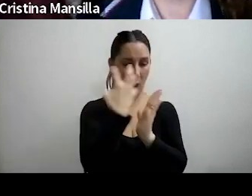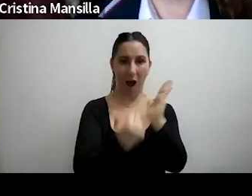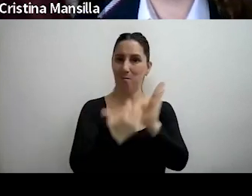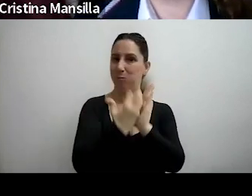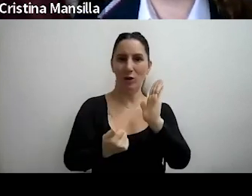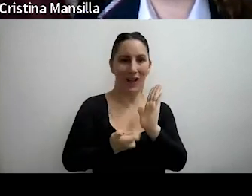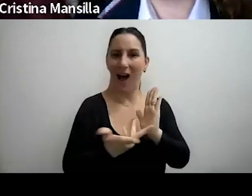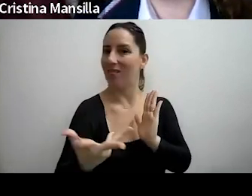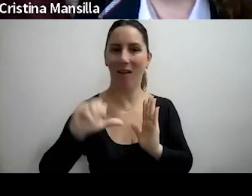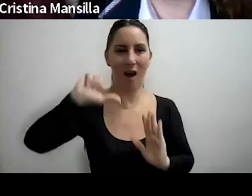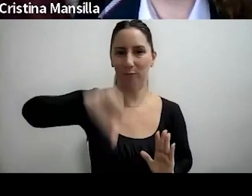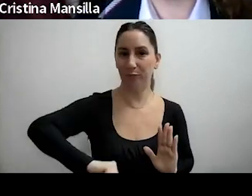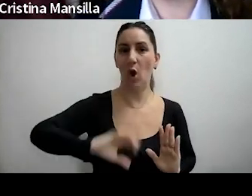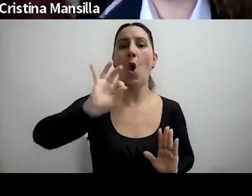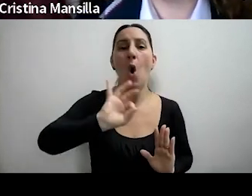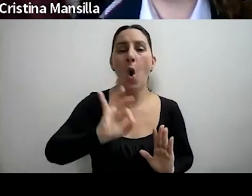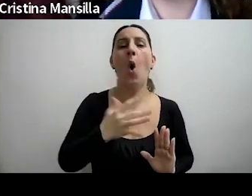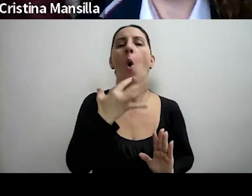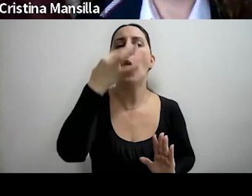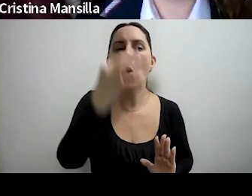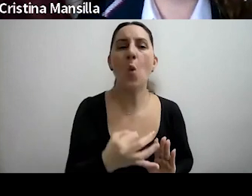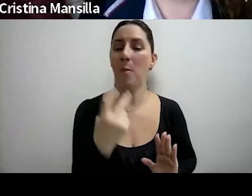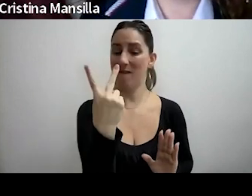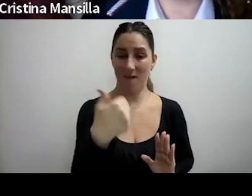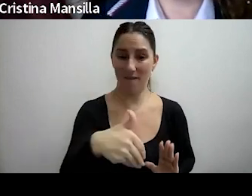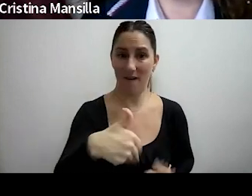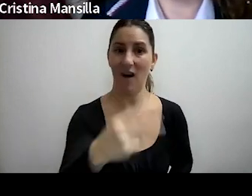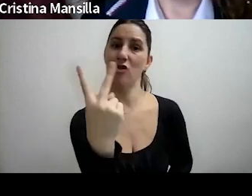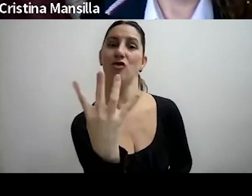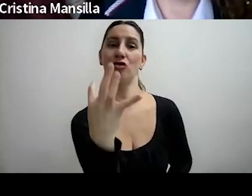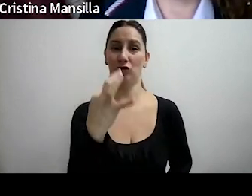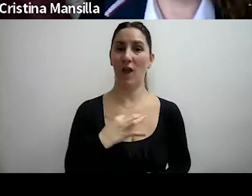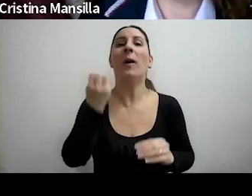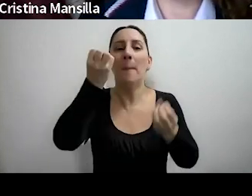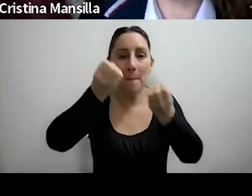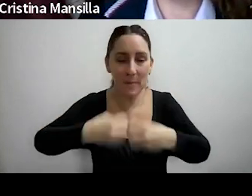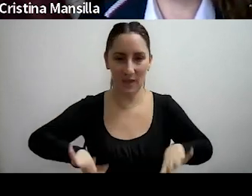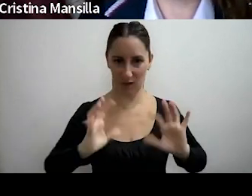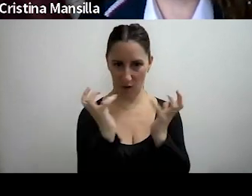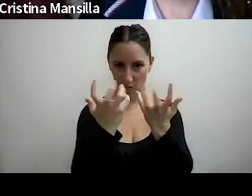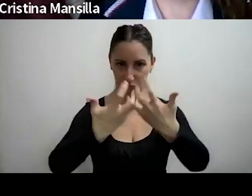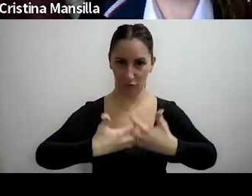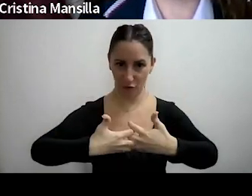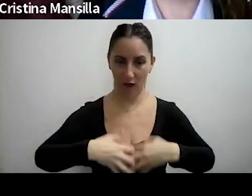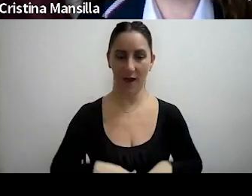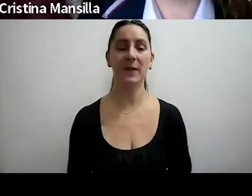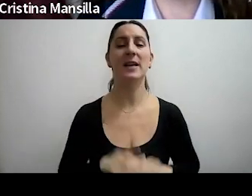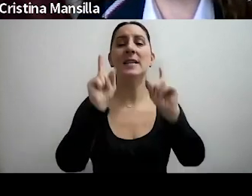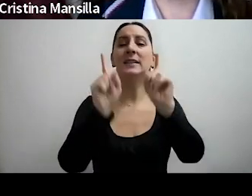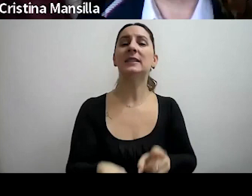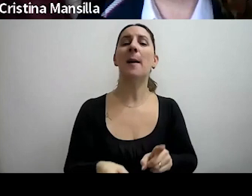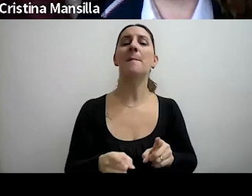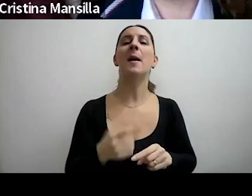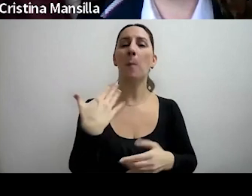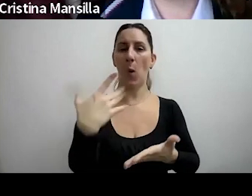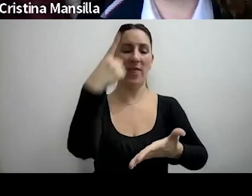que la cumplan dentro del plazo de los 2 años de entrada en vigencia. Además, estará integrada por la unidad de